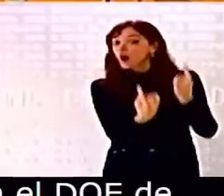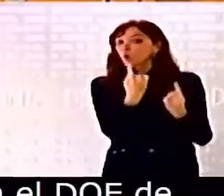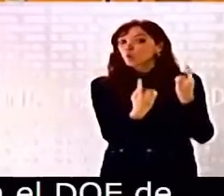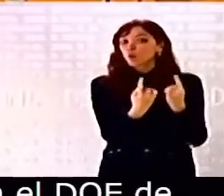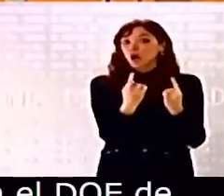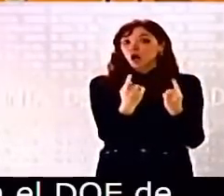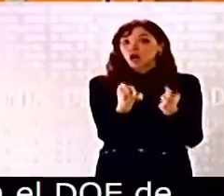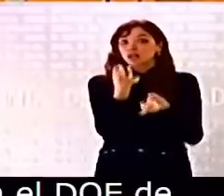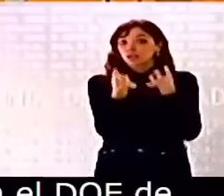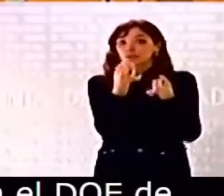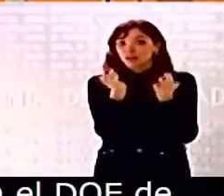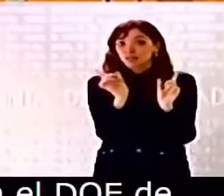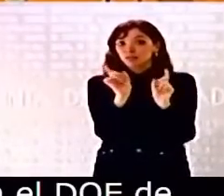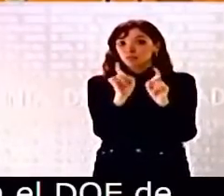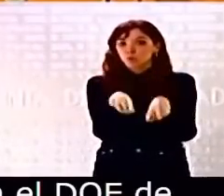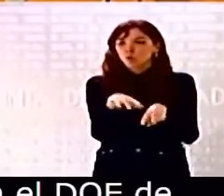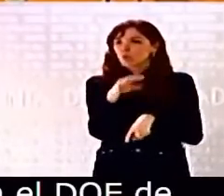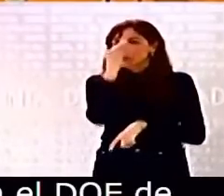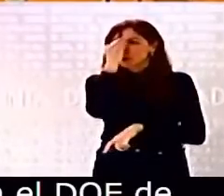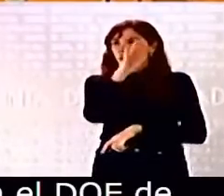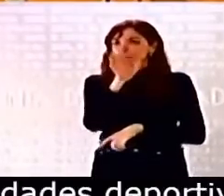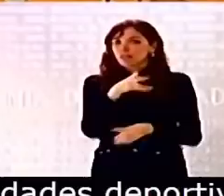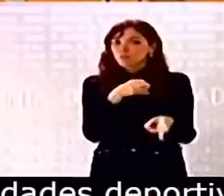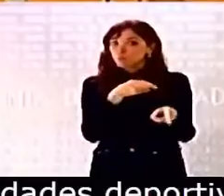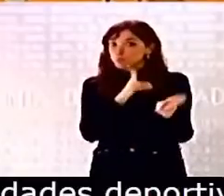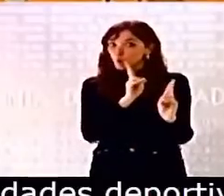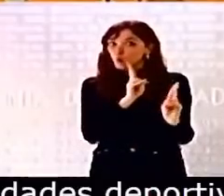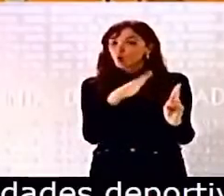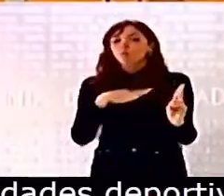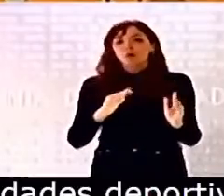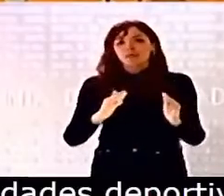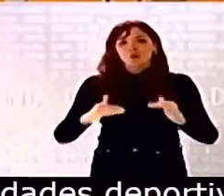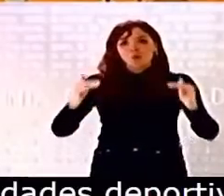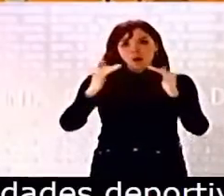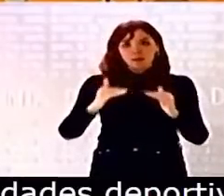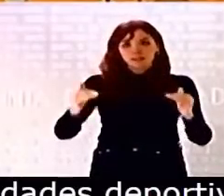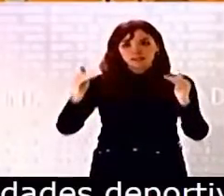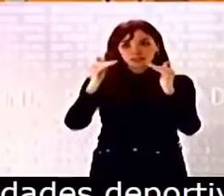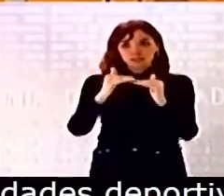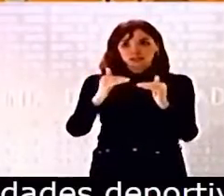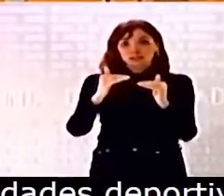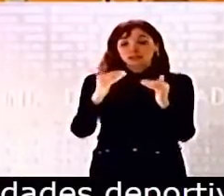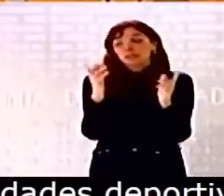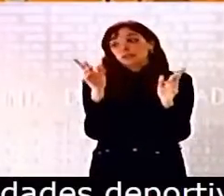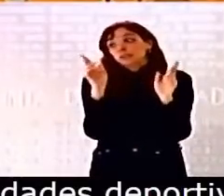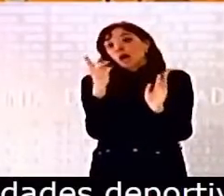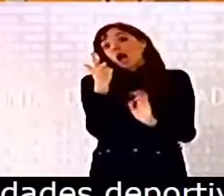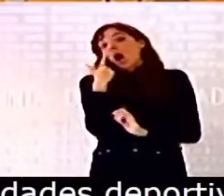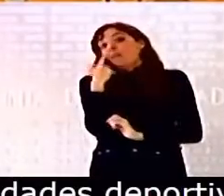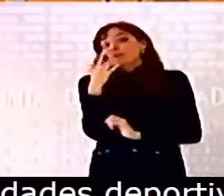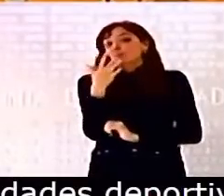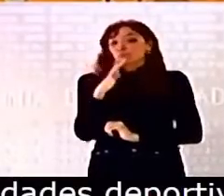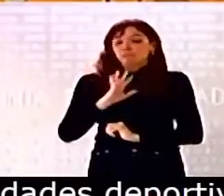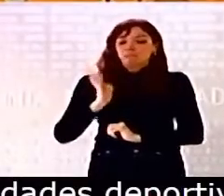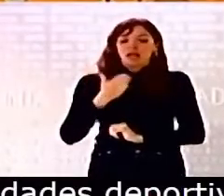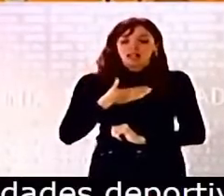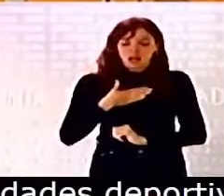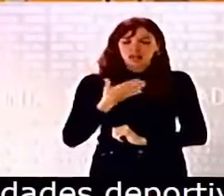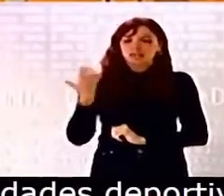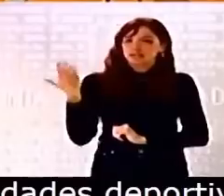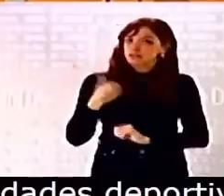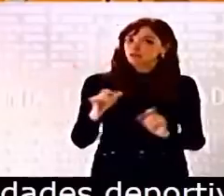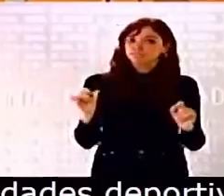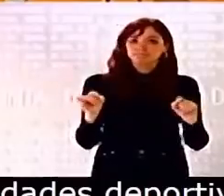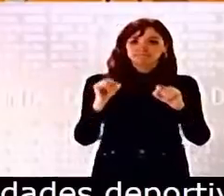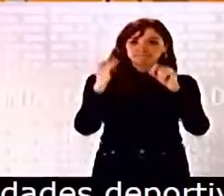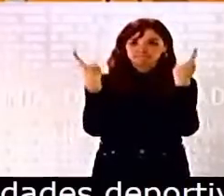celebrar, parece que las cinegéticas, ¿no? Se pueden celebrar los jueves, y a ver si somos capaces mañana de que entren en vigor mañana